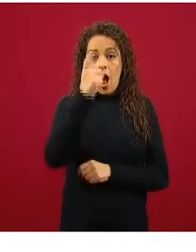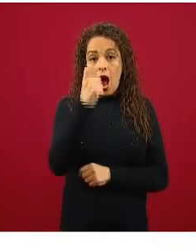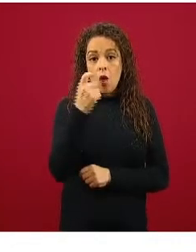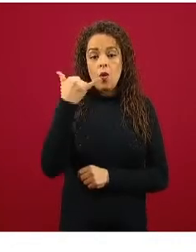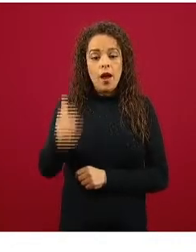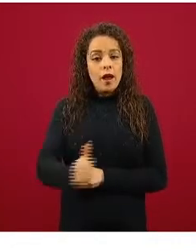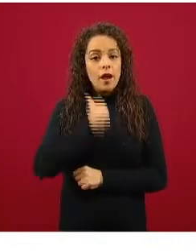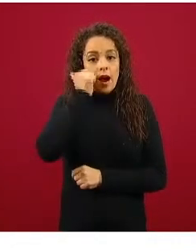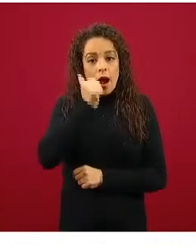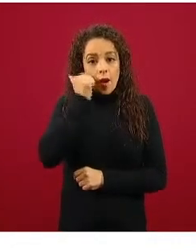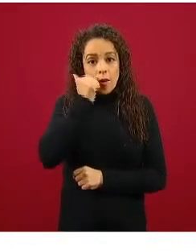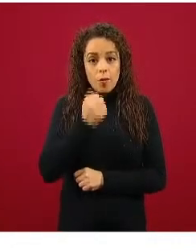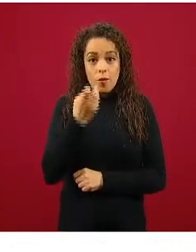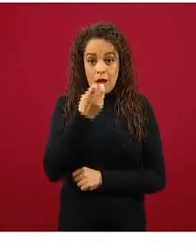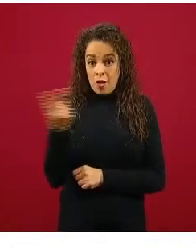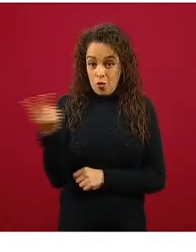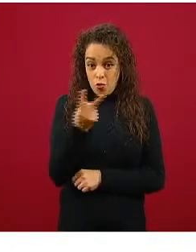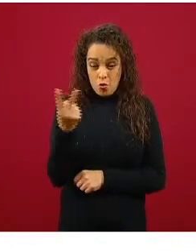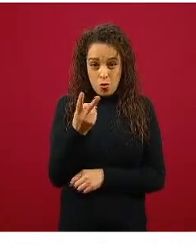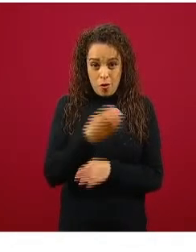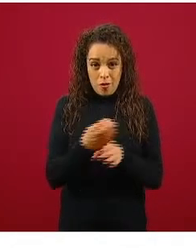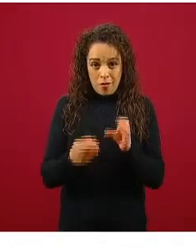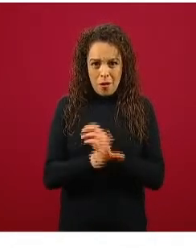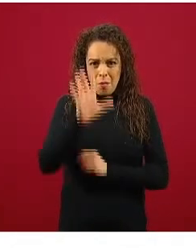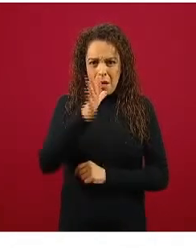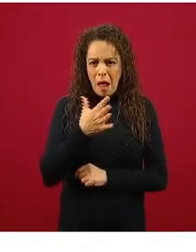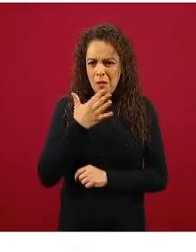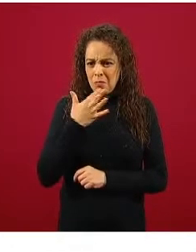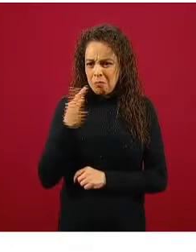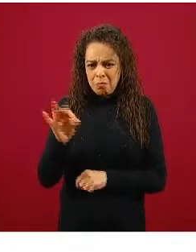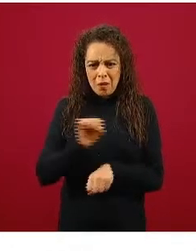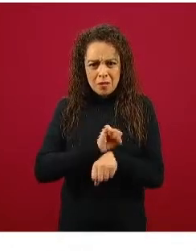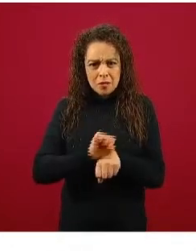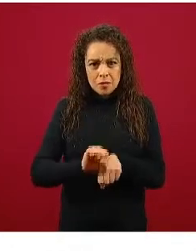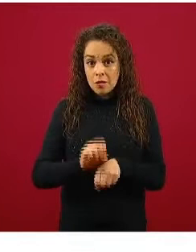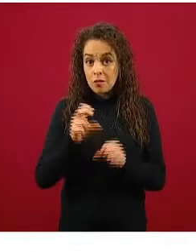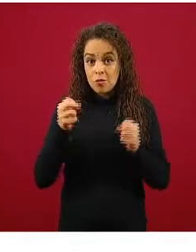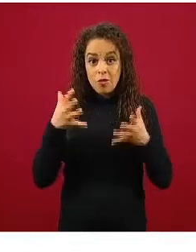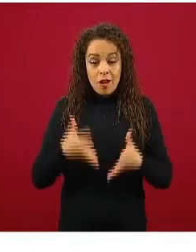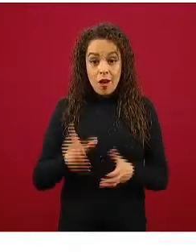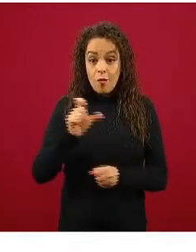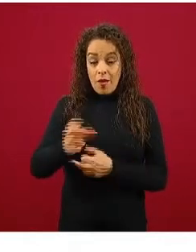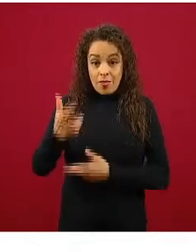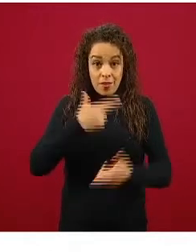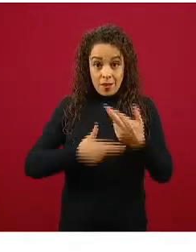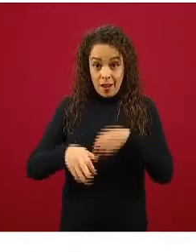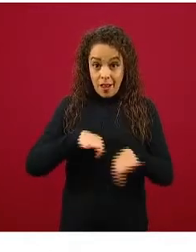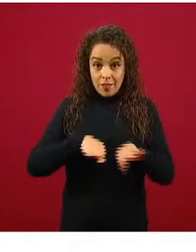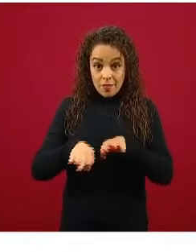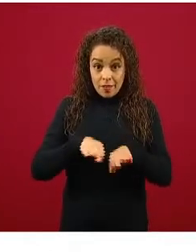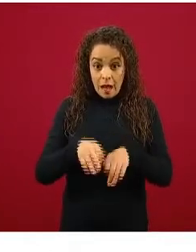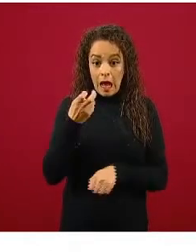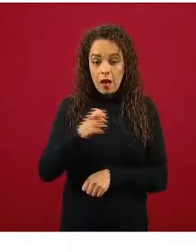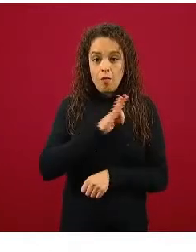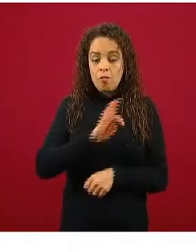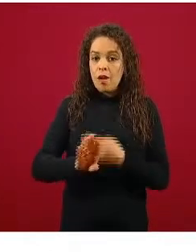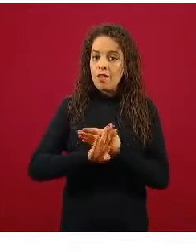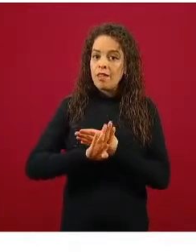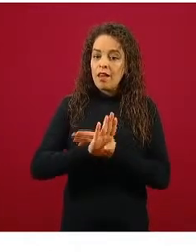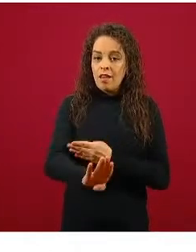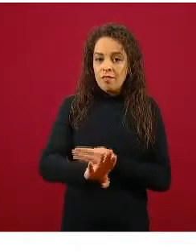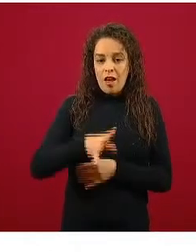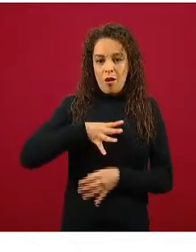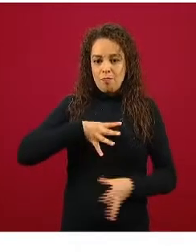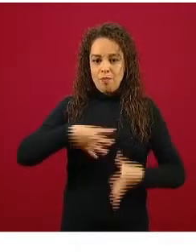tan sencillo y a la vez tan poderoso para lograr que el retorno a los centros de trabajo no implique contagios masivos